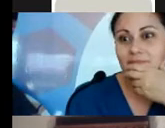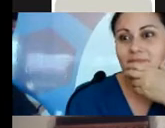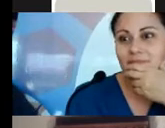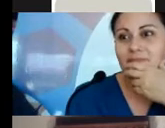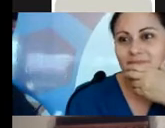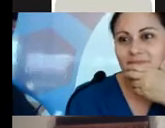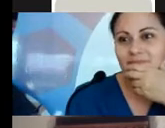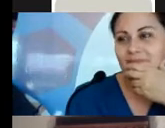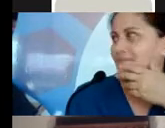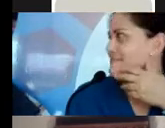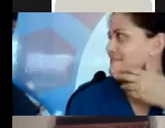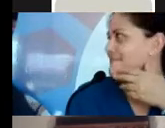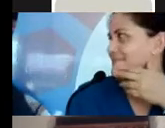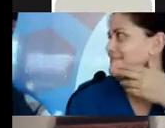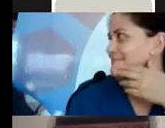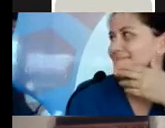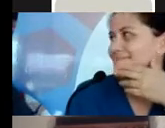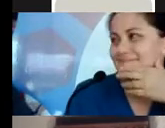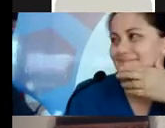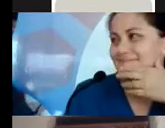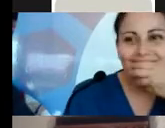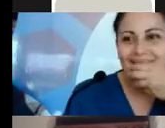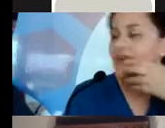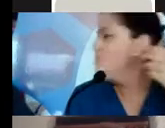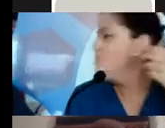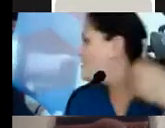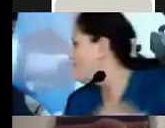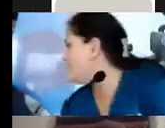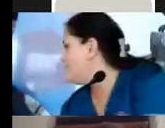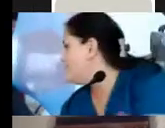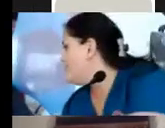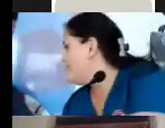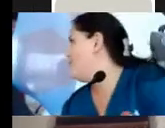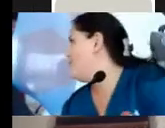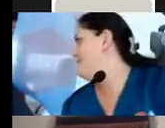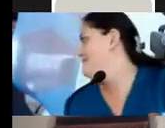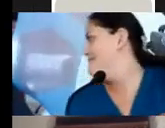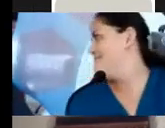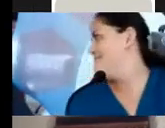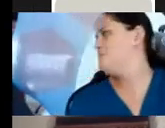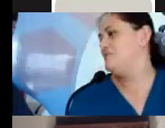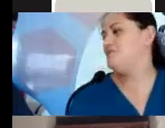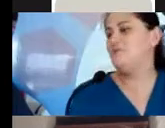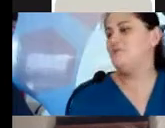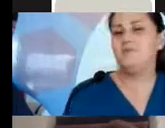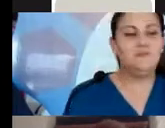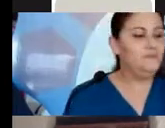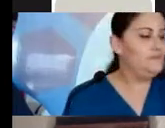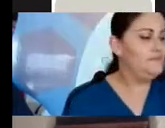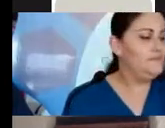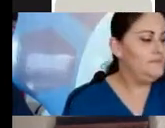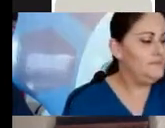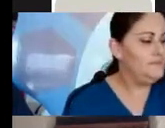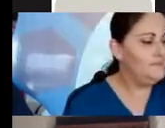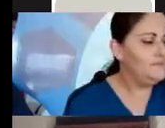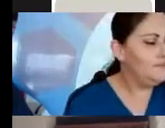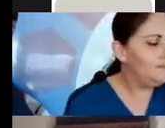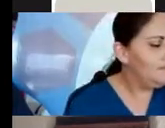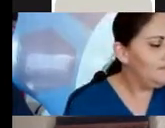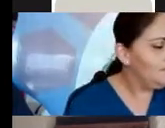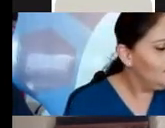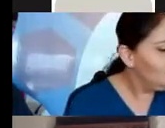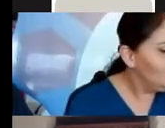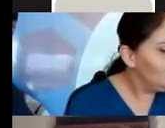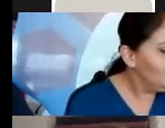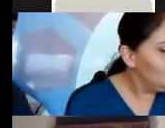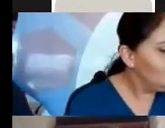sujeto que lo va a estar acomodando tan bien como lo hace su mamá, porque definitivamente nadie como la mamá. A veces la mamá también exageran